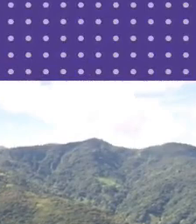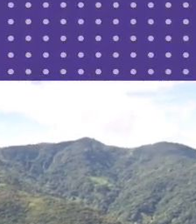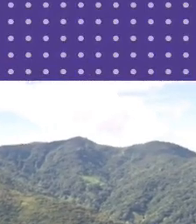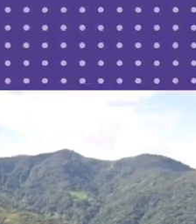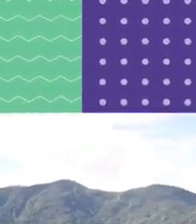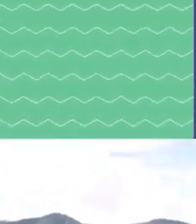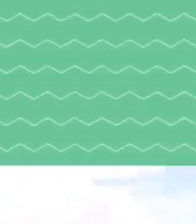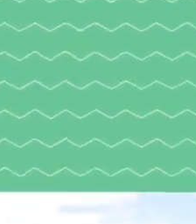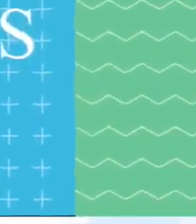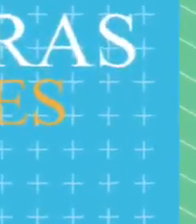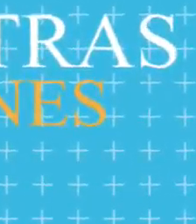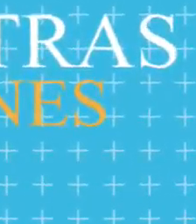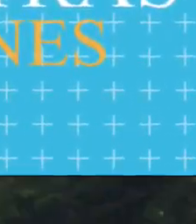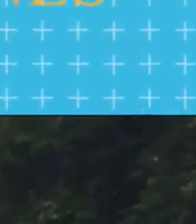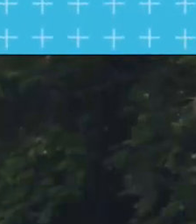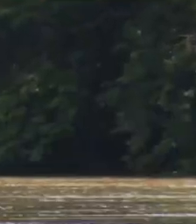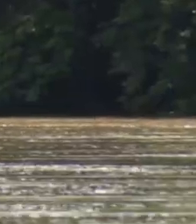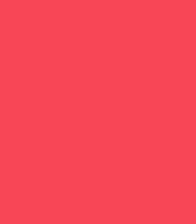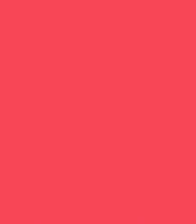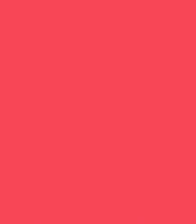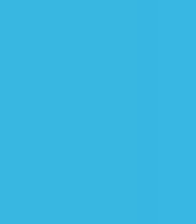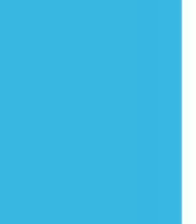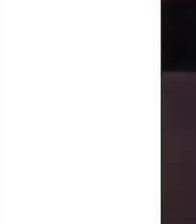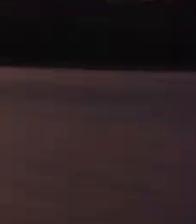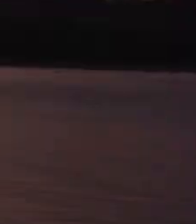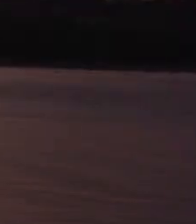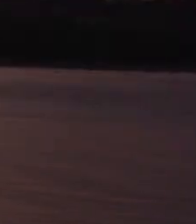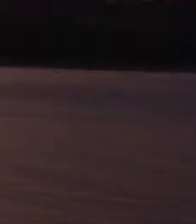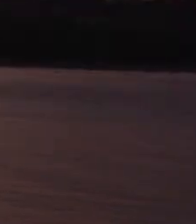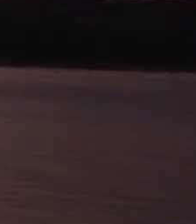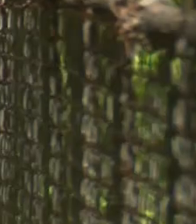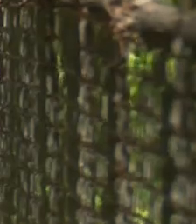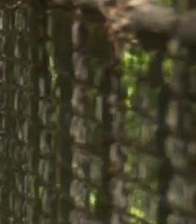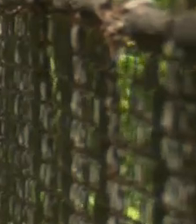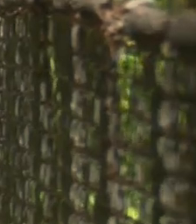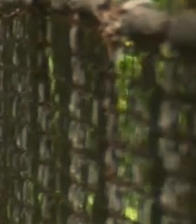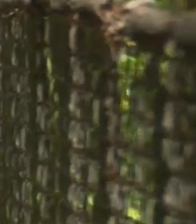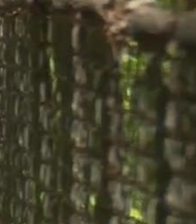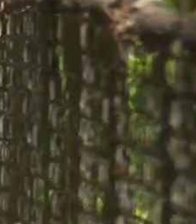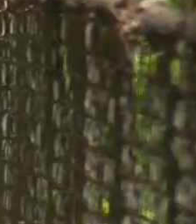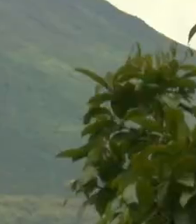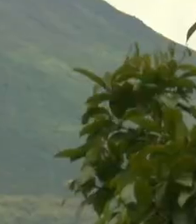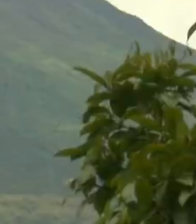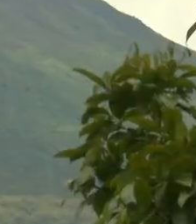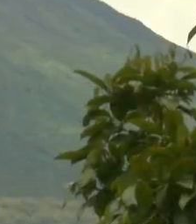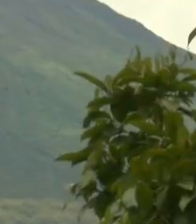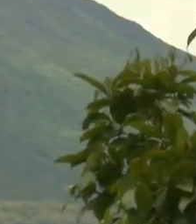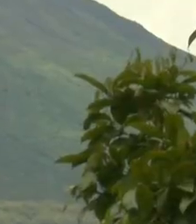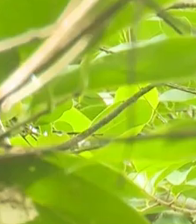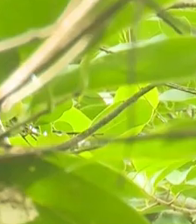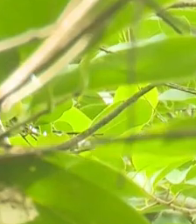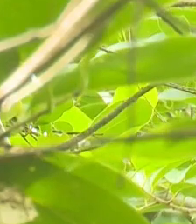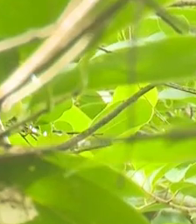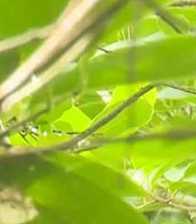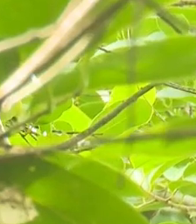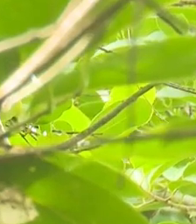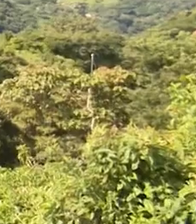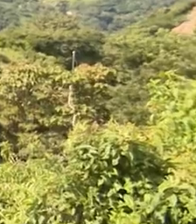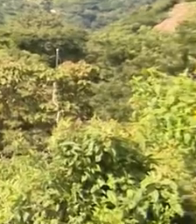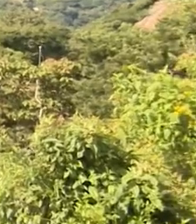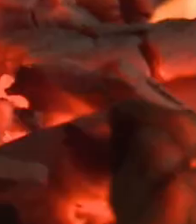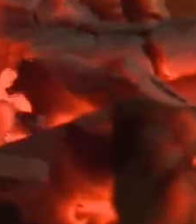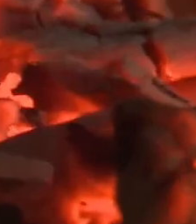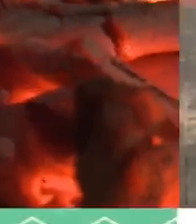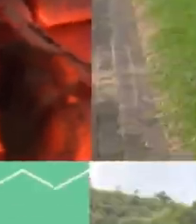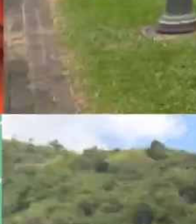Nuestras regiones, un espacio para presentar los rincones más hermosos de nuestro país. Conocer